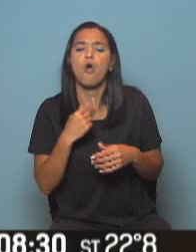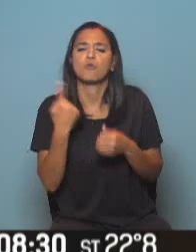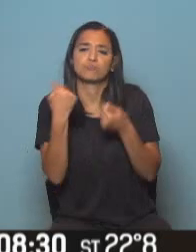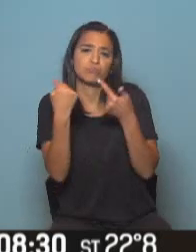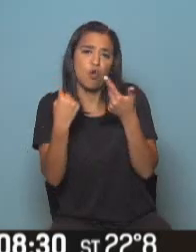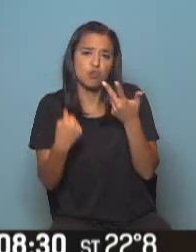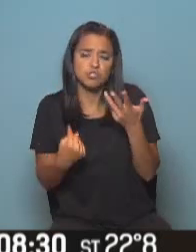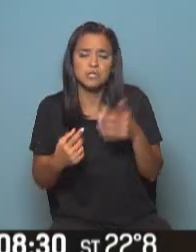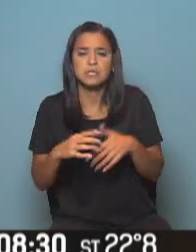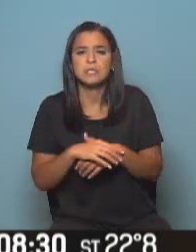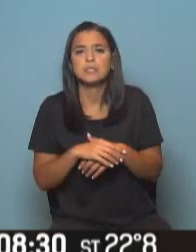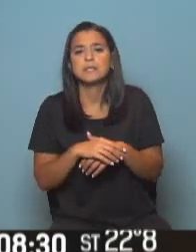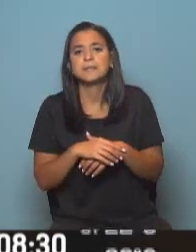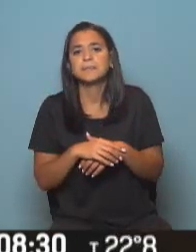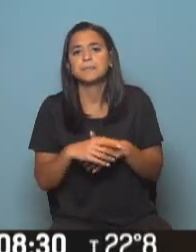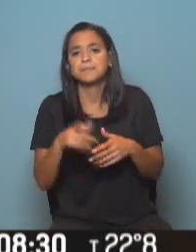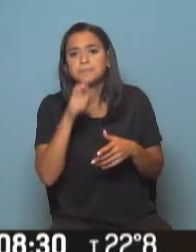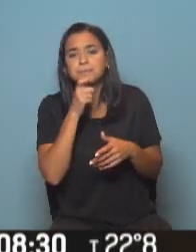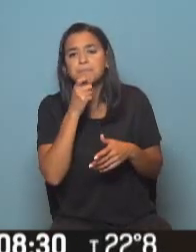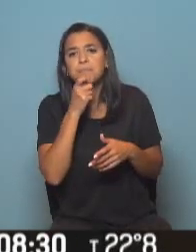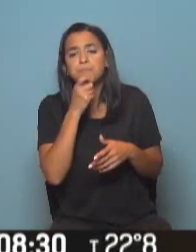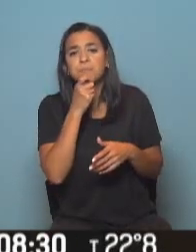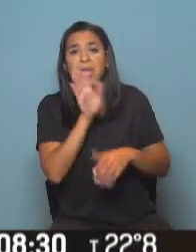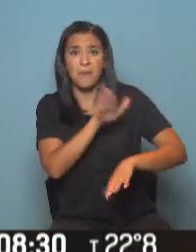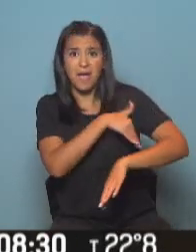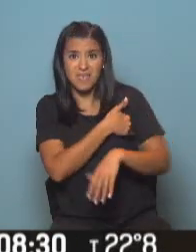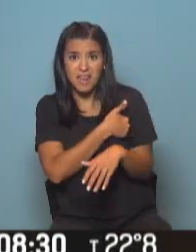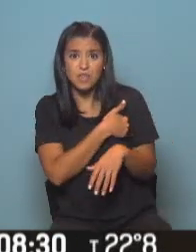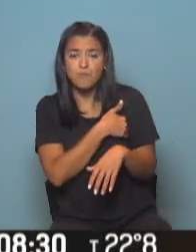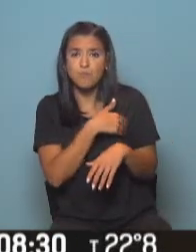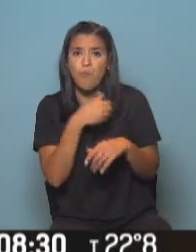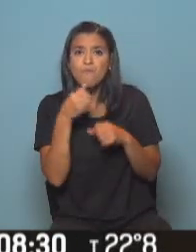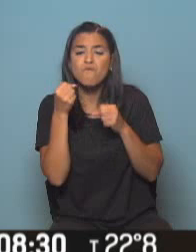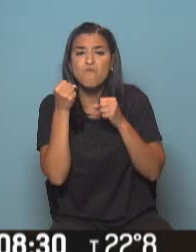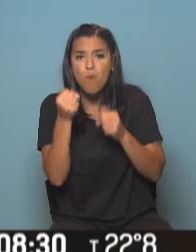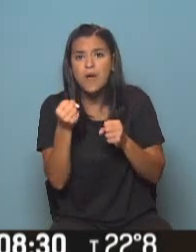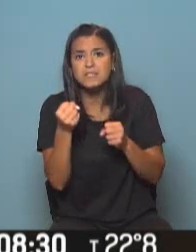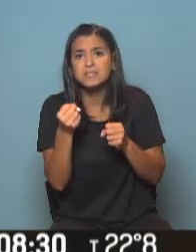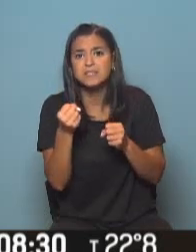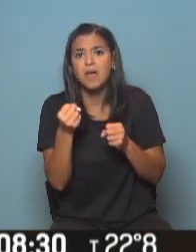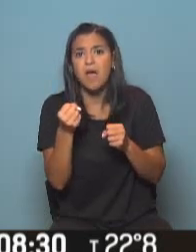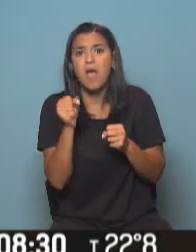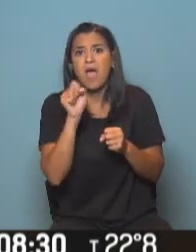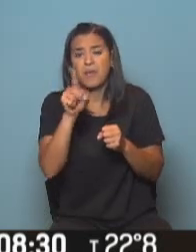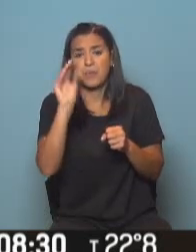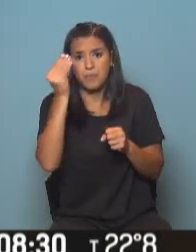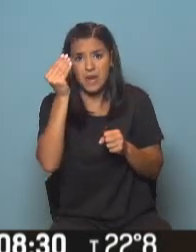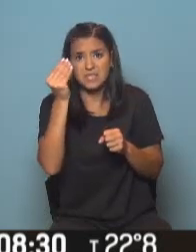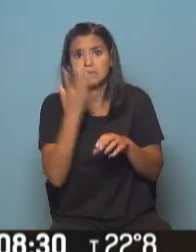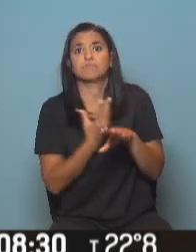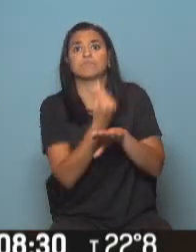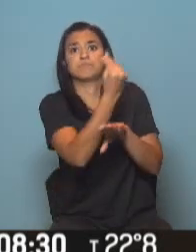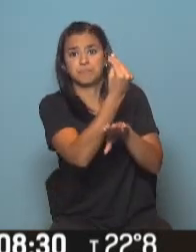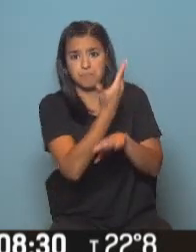cos de hecho el evangelismo es una de las fuerzas que es extremadamente poderosa en Brasil que lo ha llevado al poder a